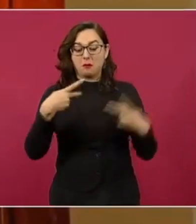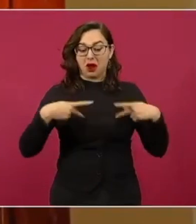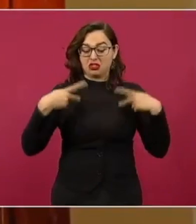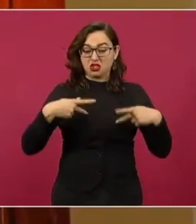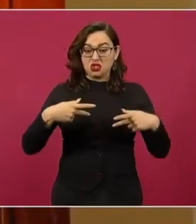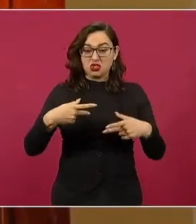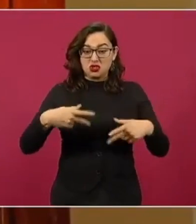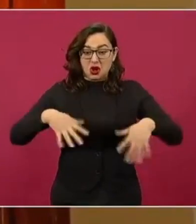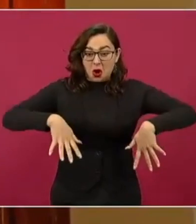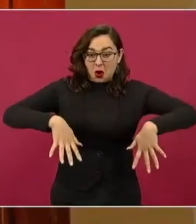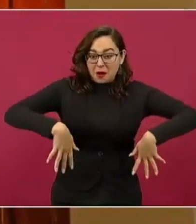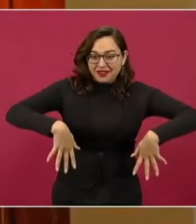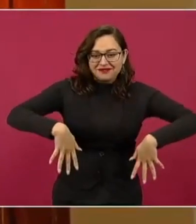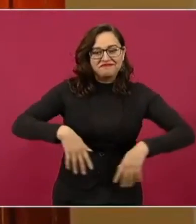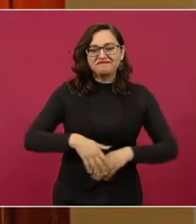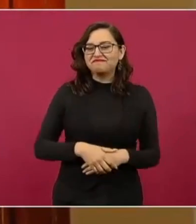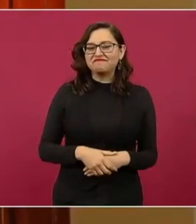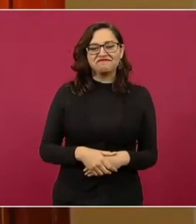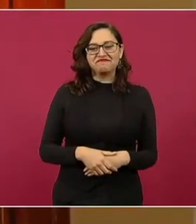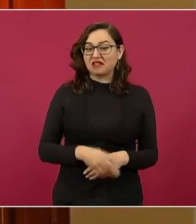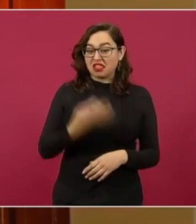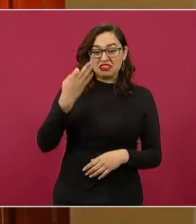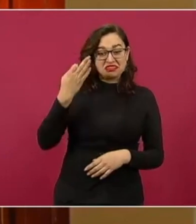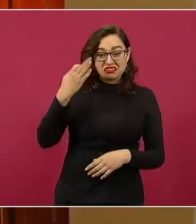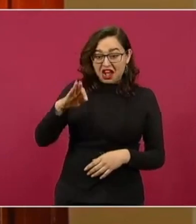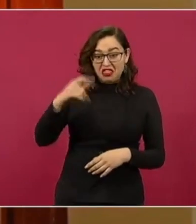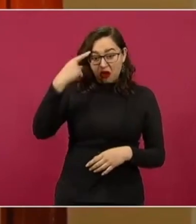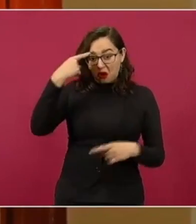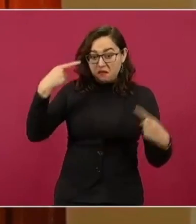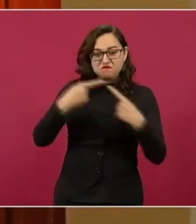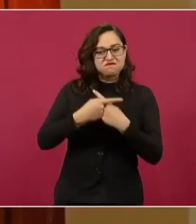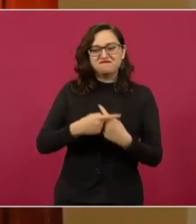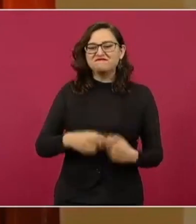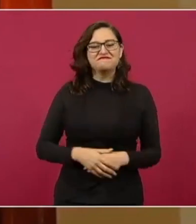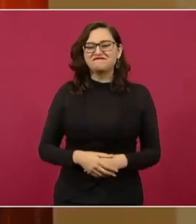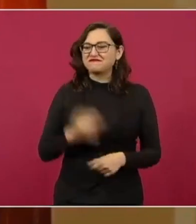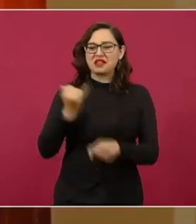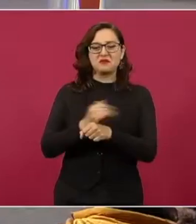un cobarde y un traidor a sus ideales.